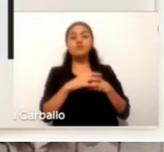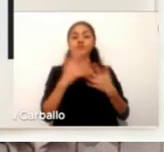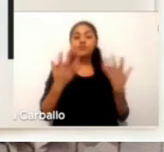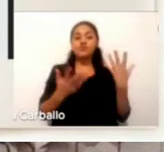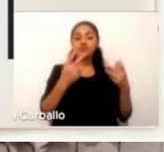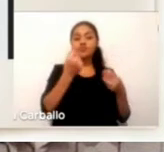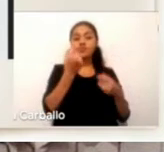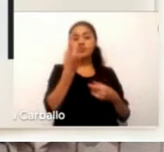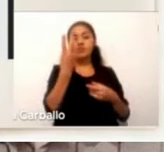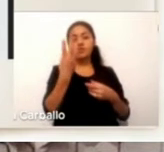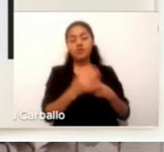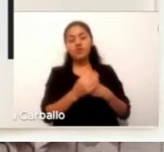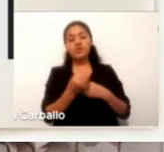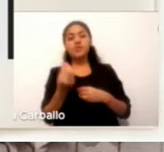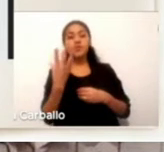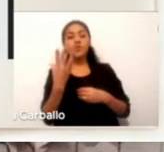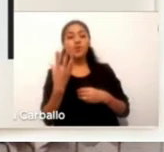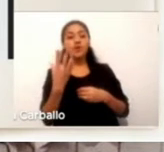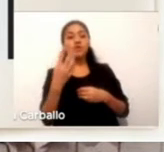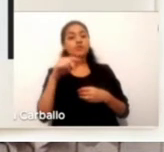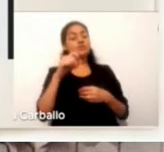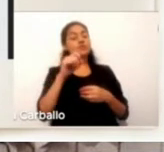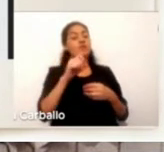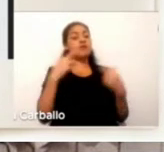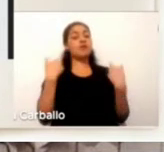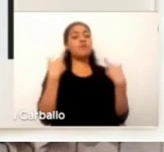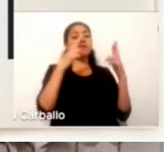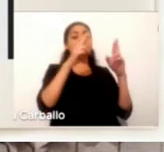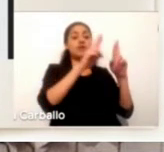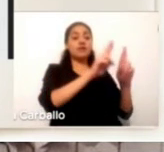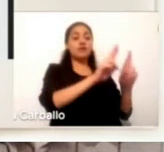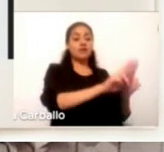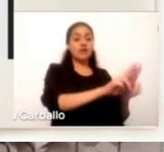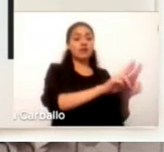ciudadanos y los representantes de partidos políticos y candidatos